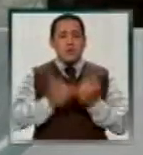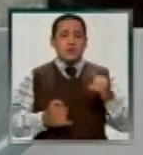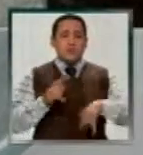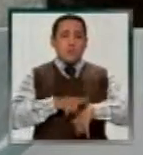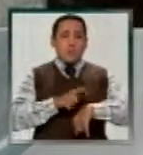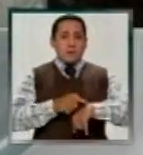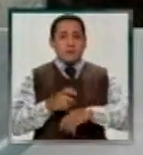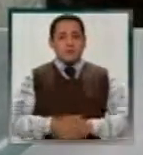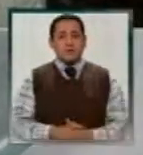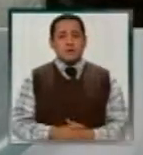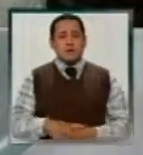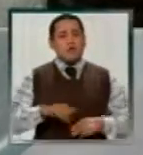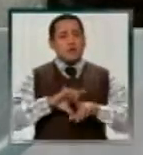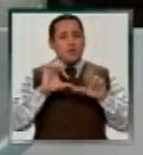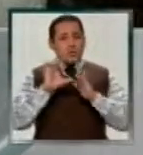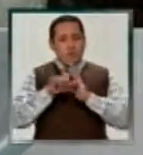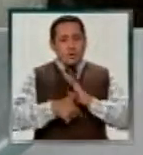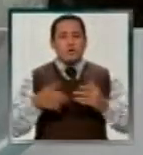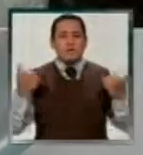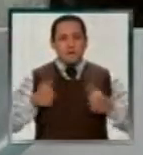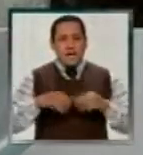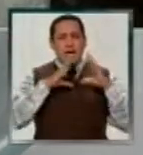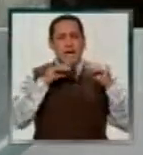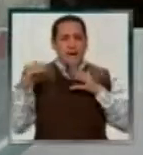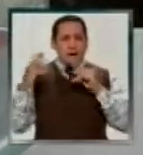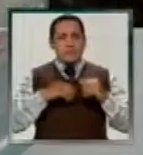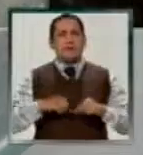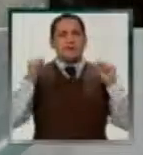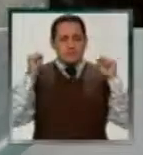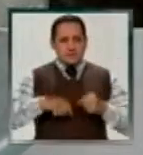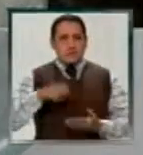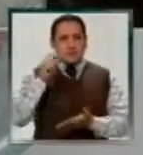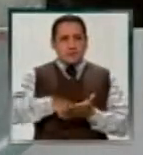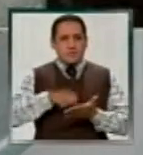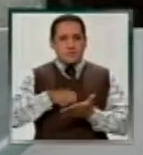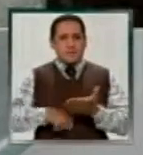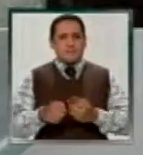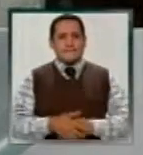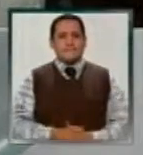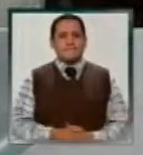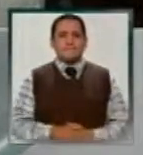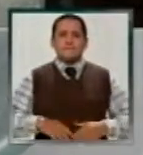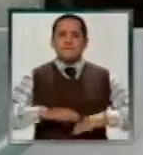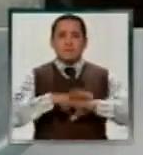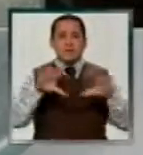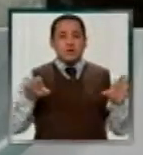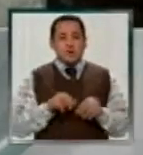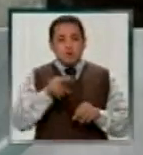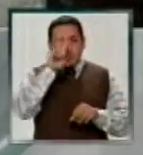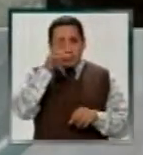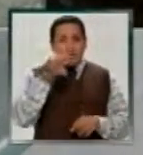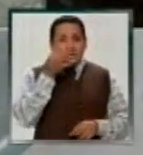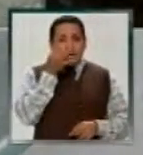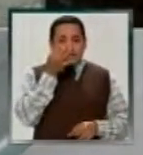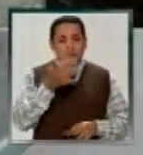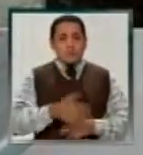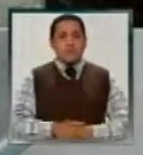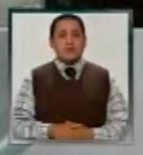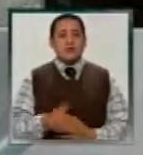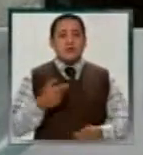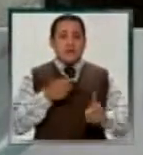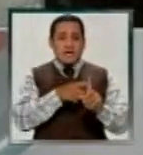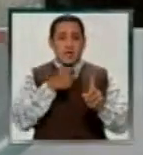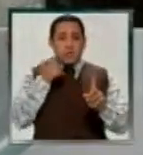momento luego de haberse ya llegado un consenso de que s iba a firmar este documento eh todo el país ha sido testigo de que el